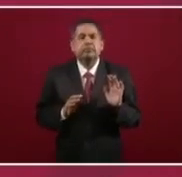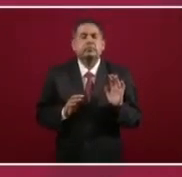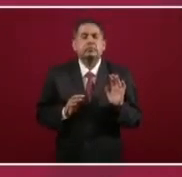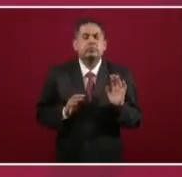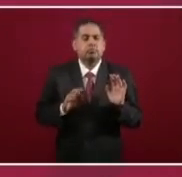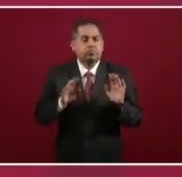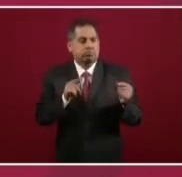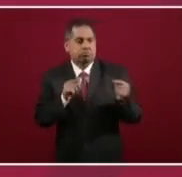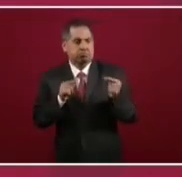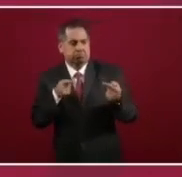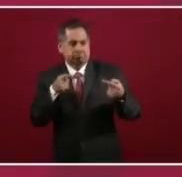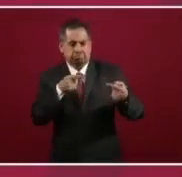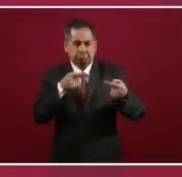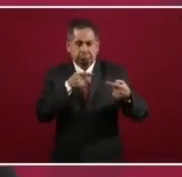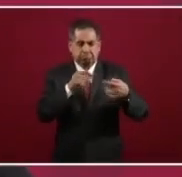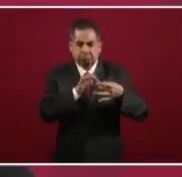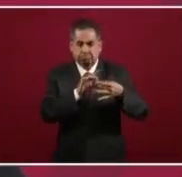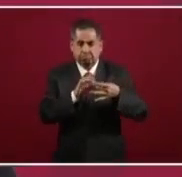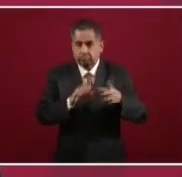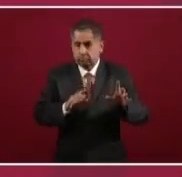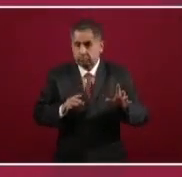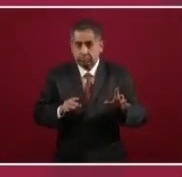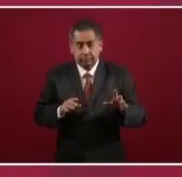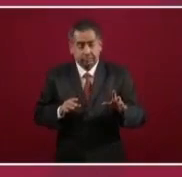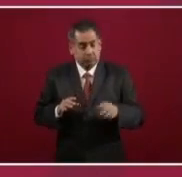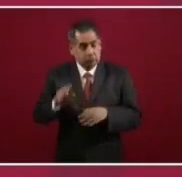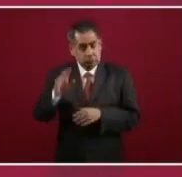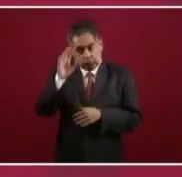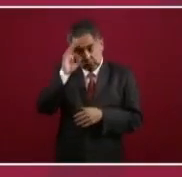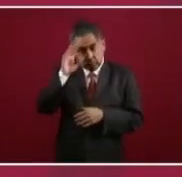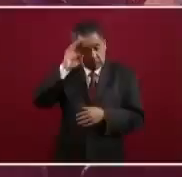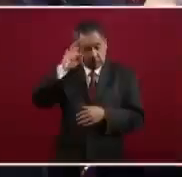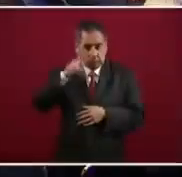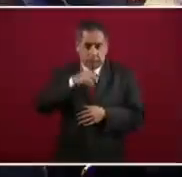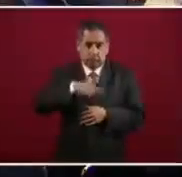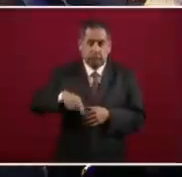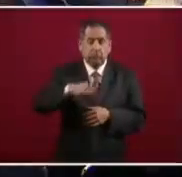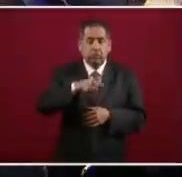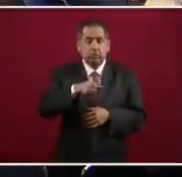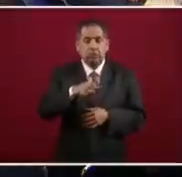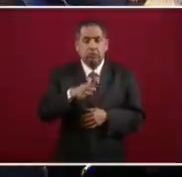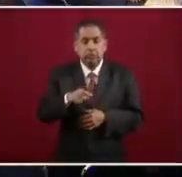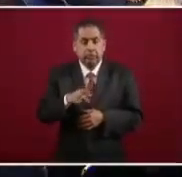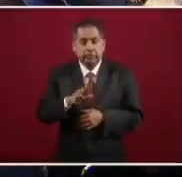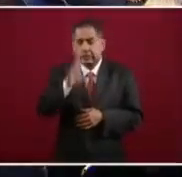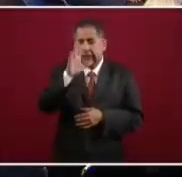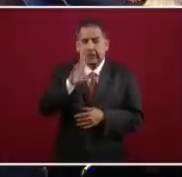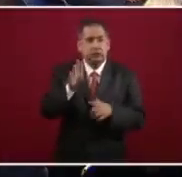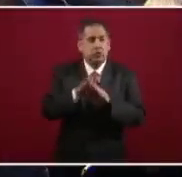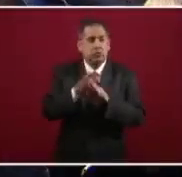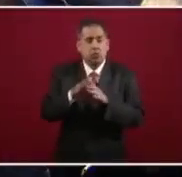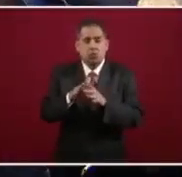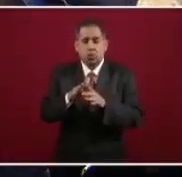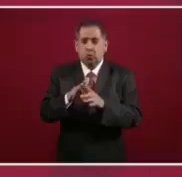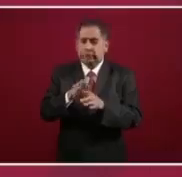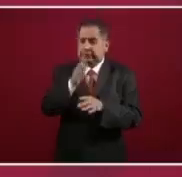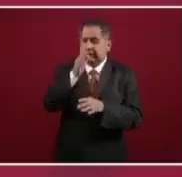podían responder y estaban pero santa inquisición